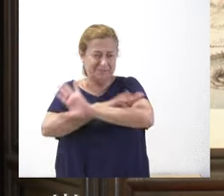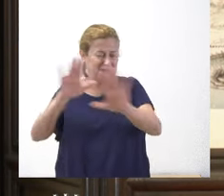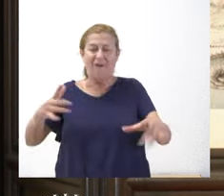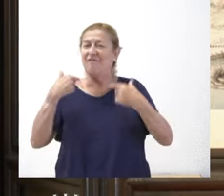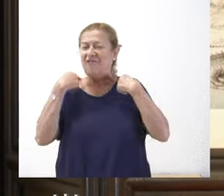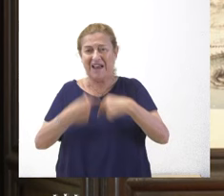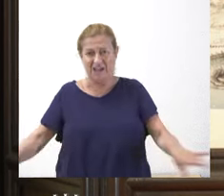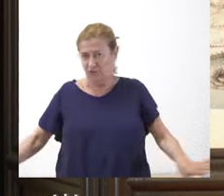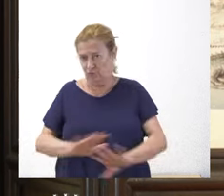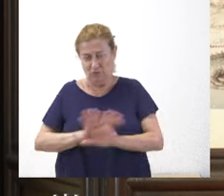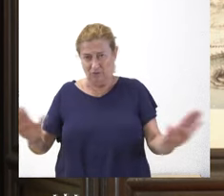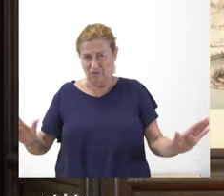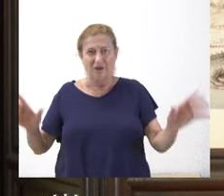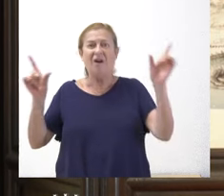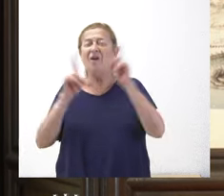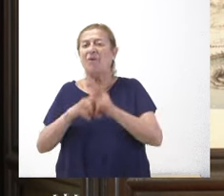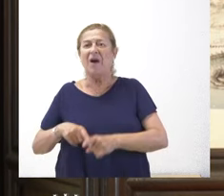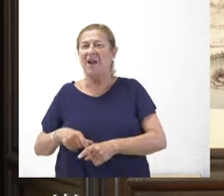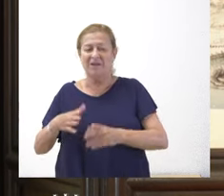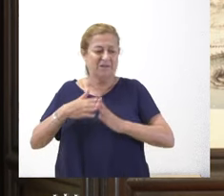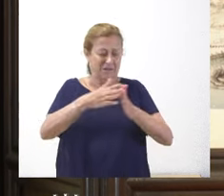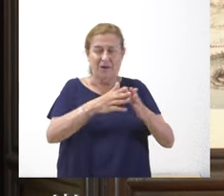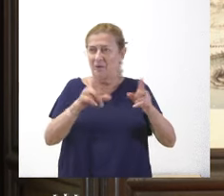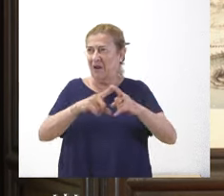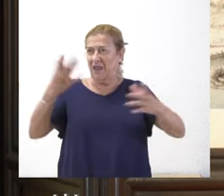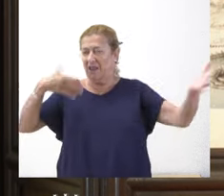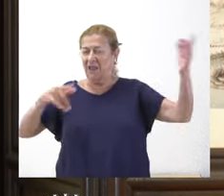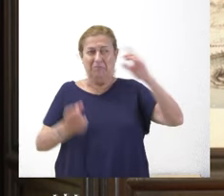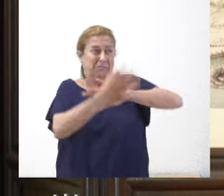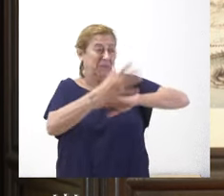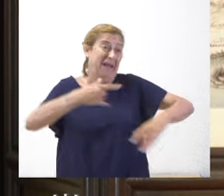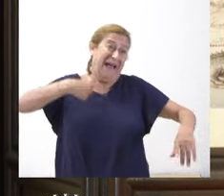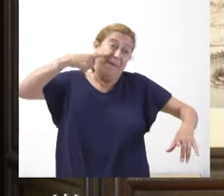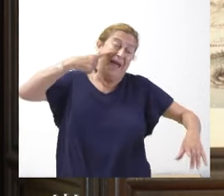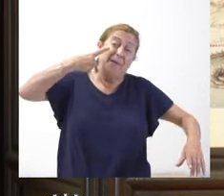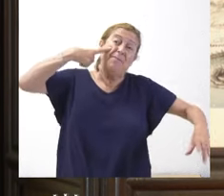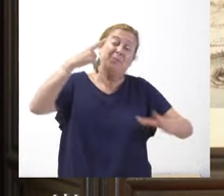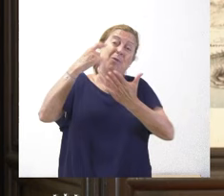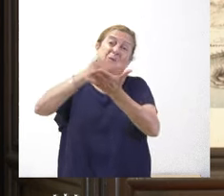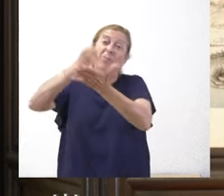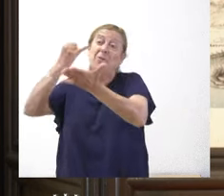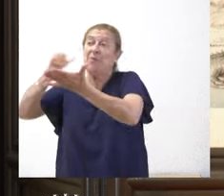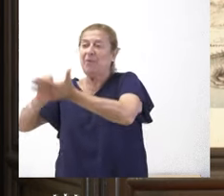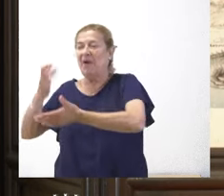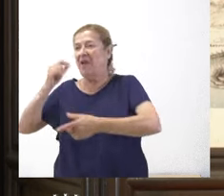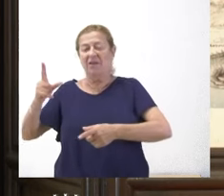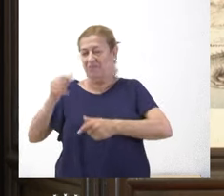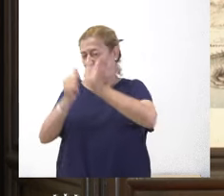fracaso navega entre la improvisación y la